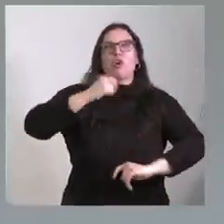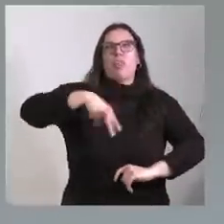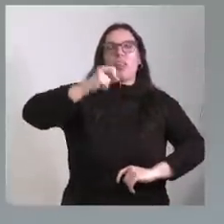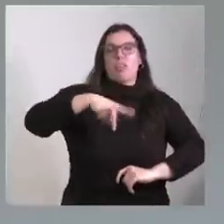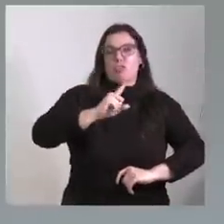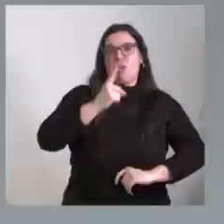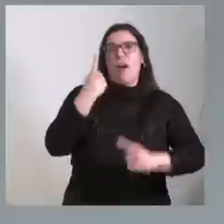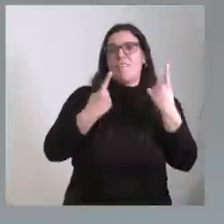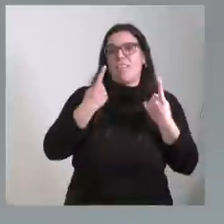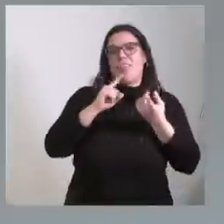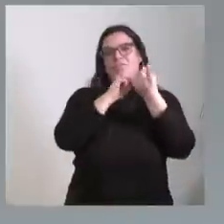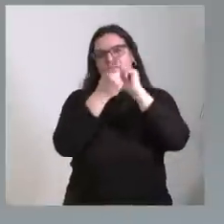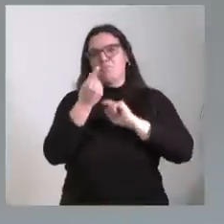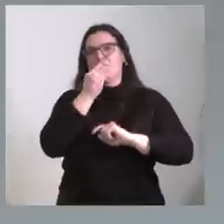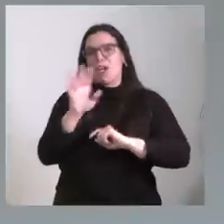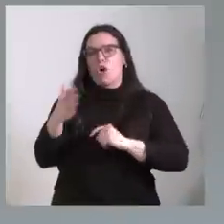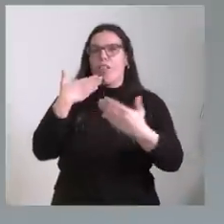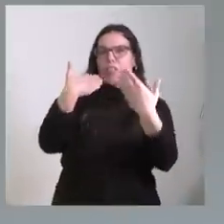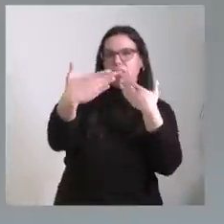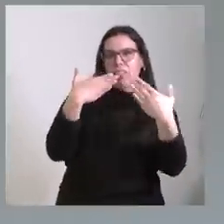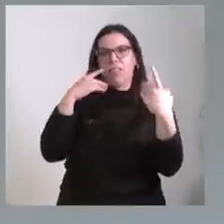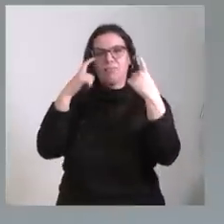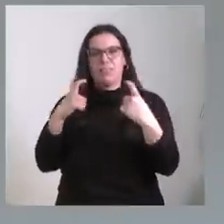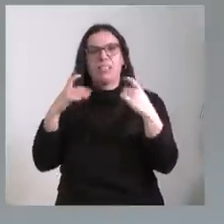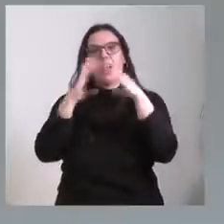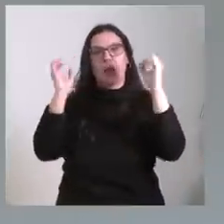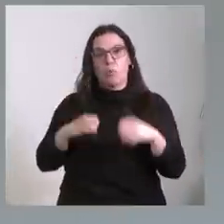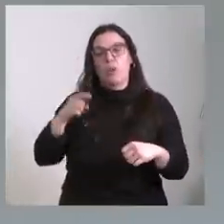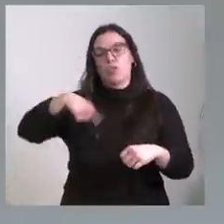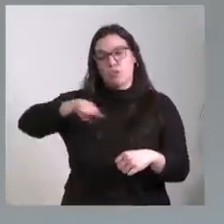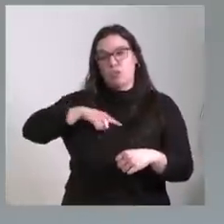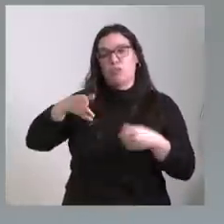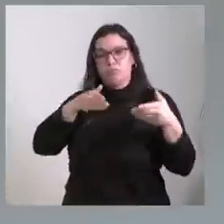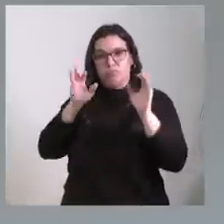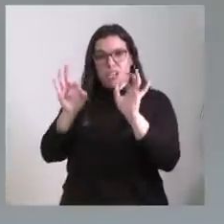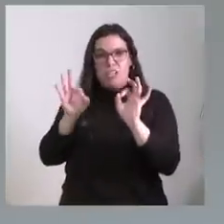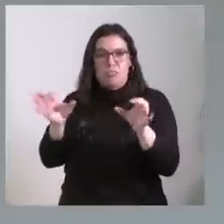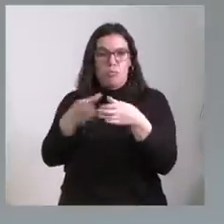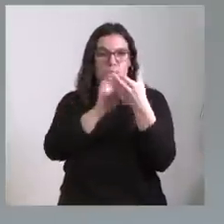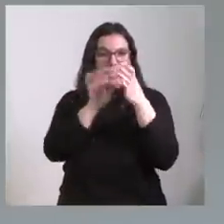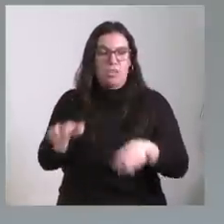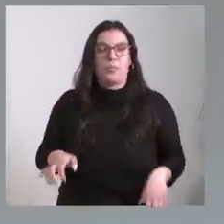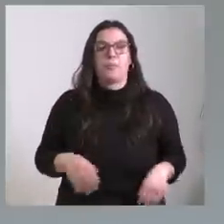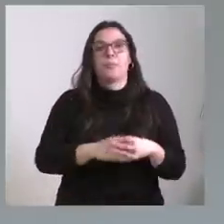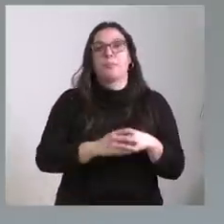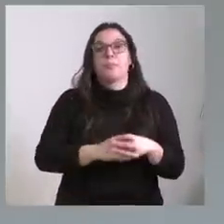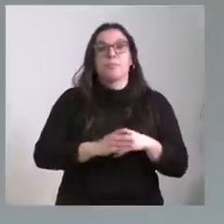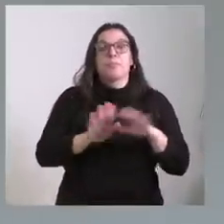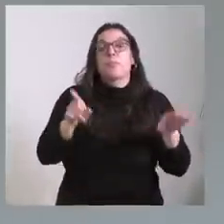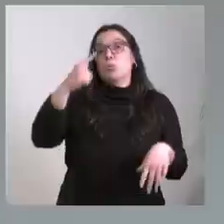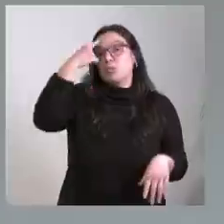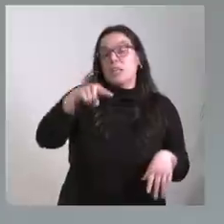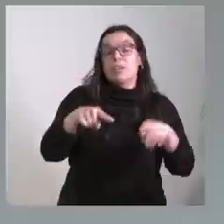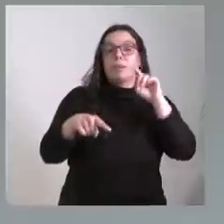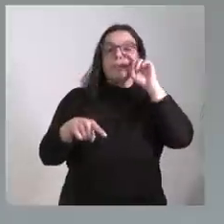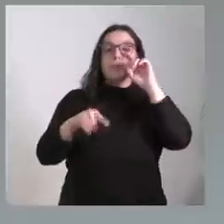veces es mejor el diálogo la palabra y la búsqueda de acuerdo Esa es la vía en la que queremos actuar desde la junta de Castilla y León a partir de ahí usted sabe que el